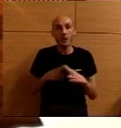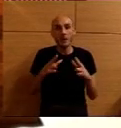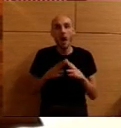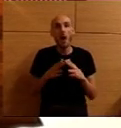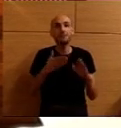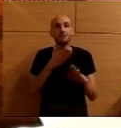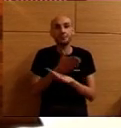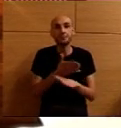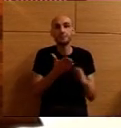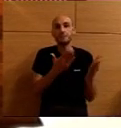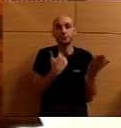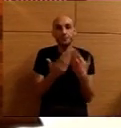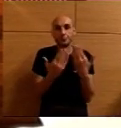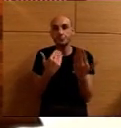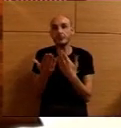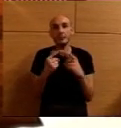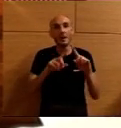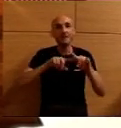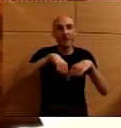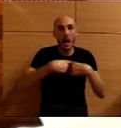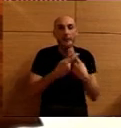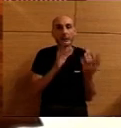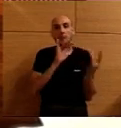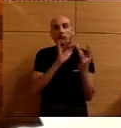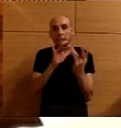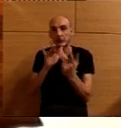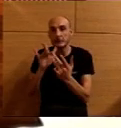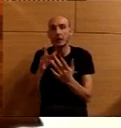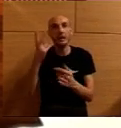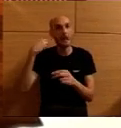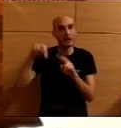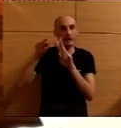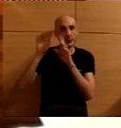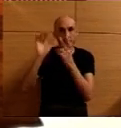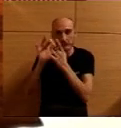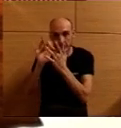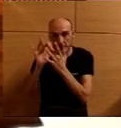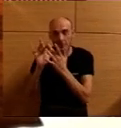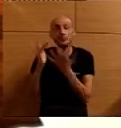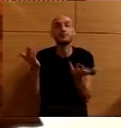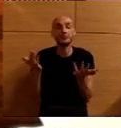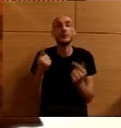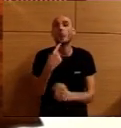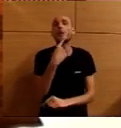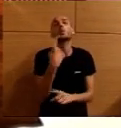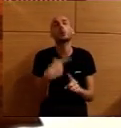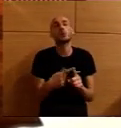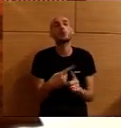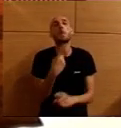y además estar en contacto con toda la gente y con la Generalitat, yo solamente le voy a decir una cosa. Pregunte